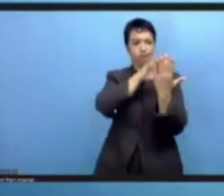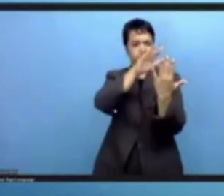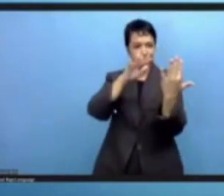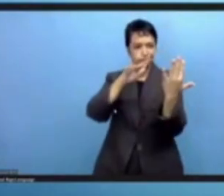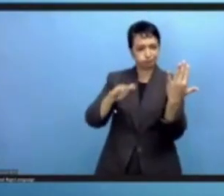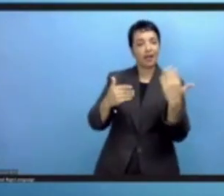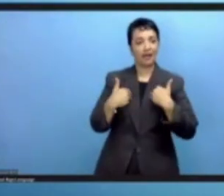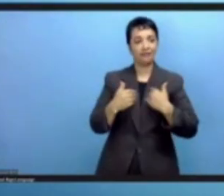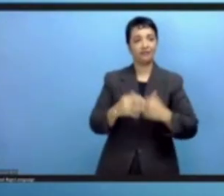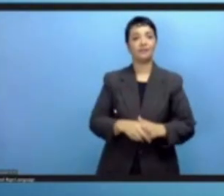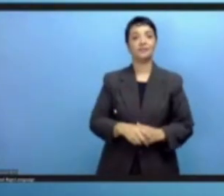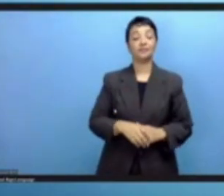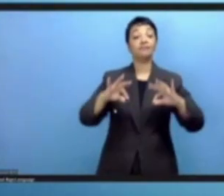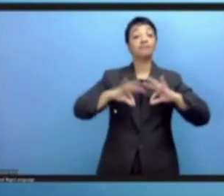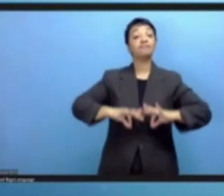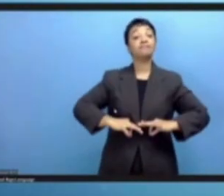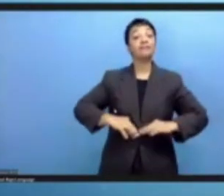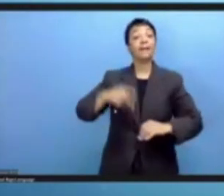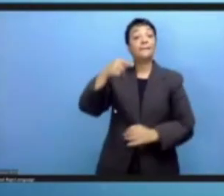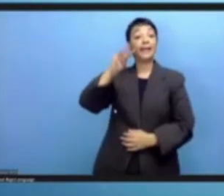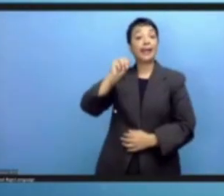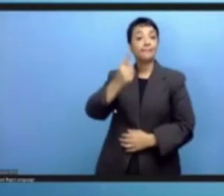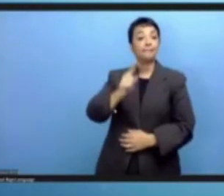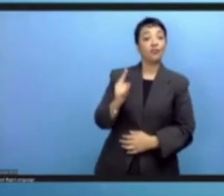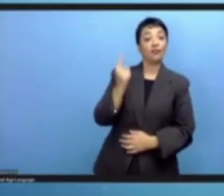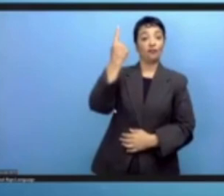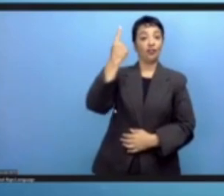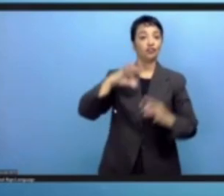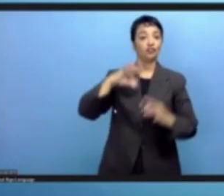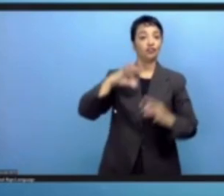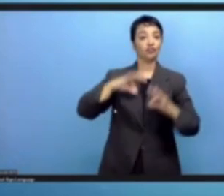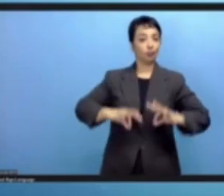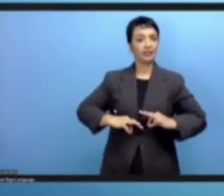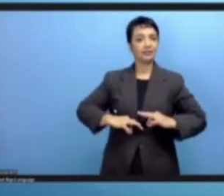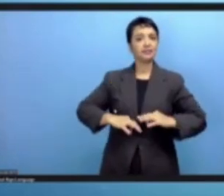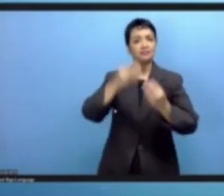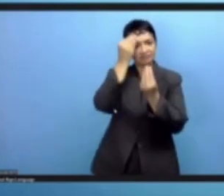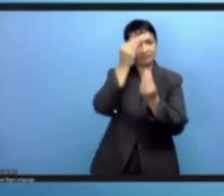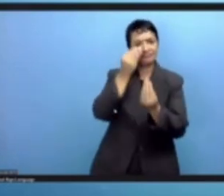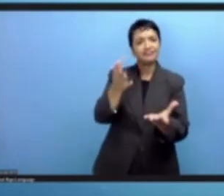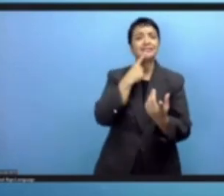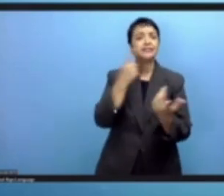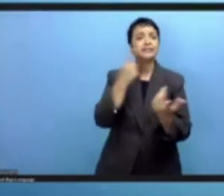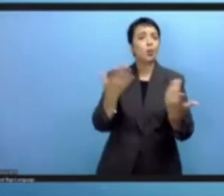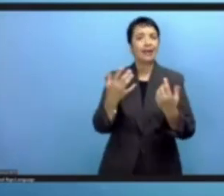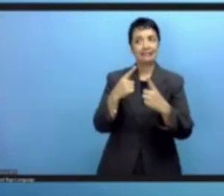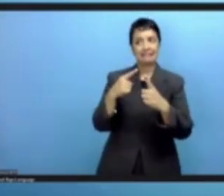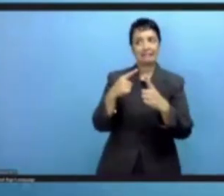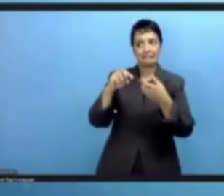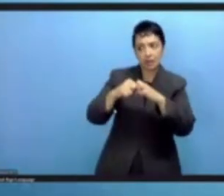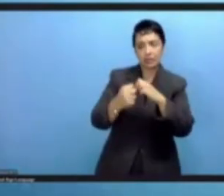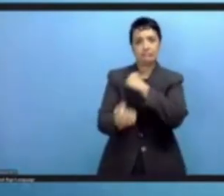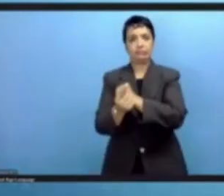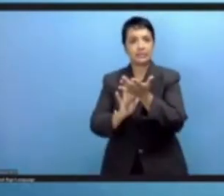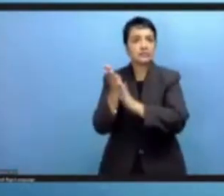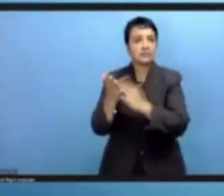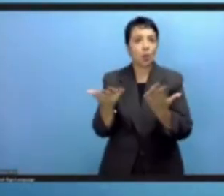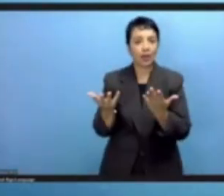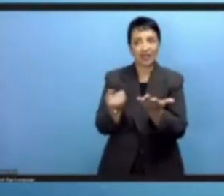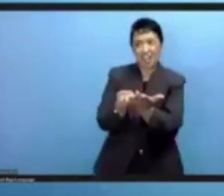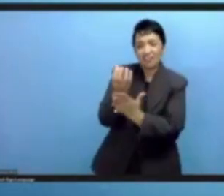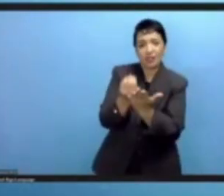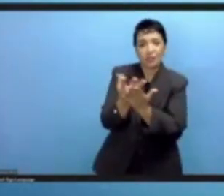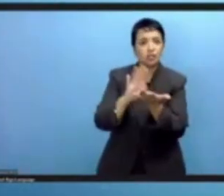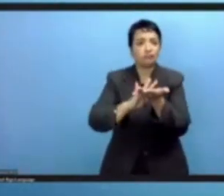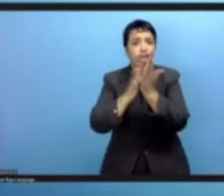o redes sociales digitales el Primer Ministro mencionó algunos de los riesgos públicos clave información equivocada